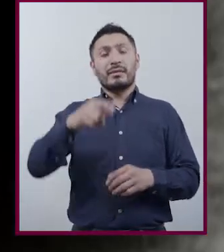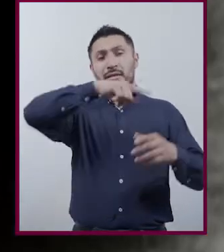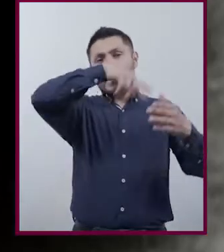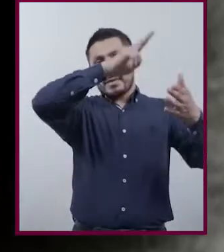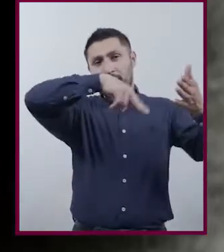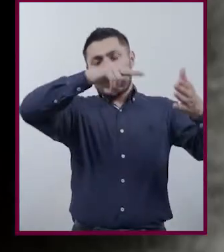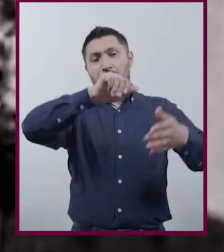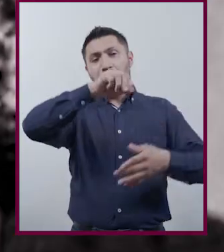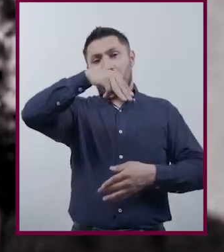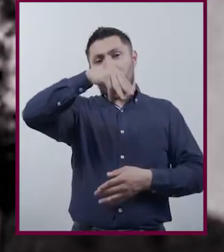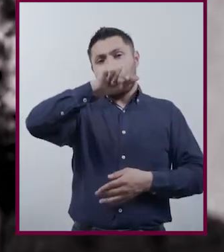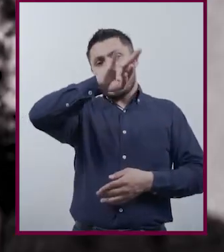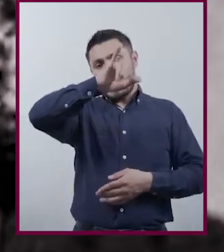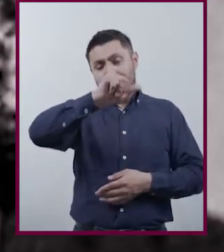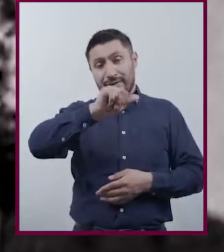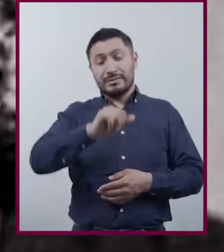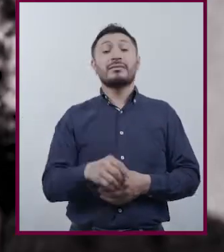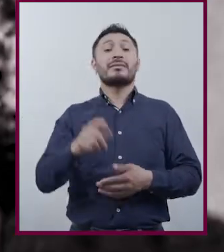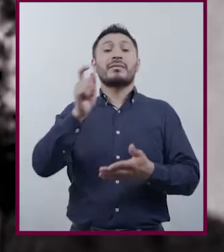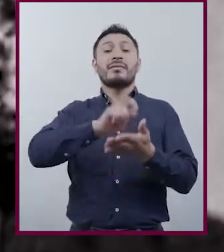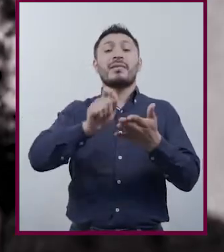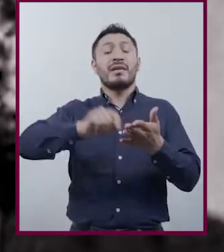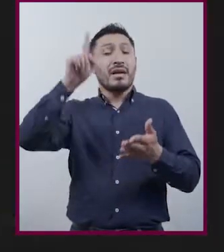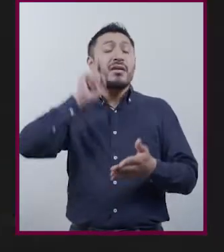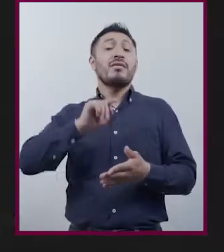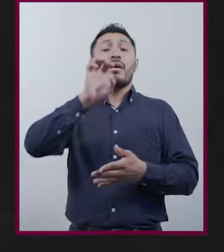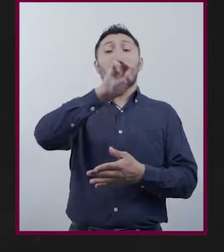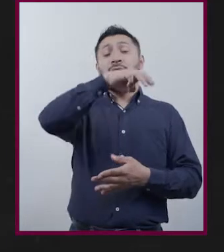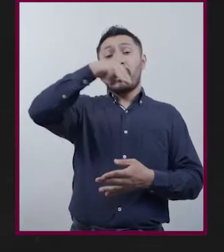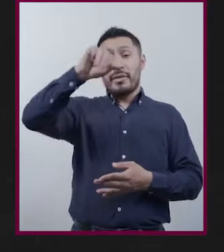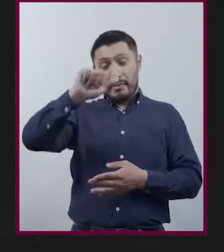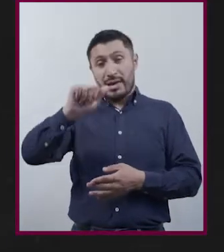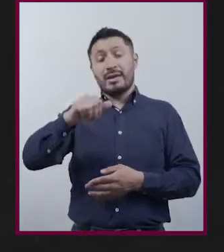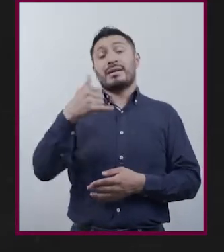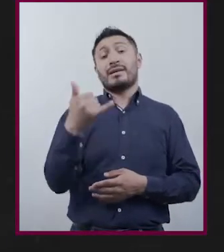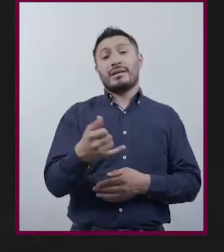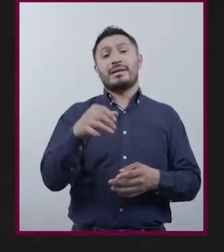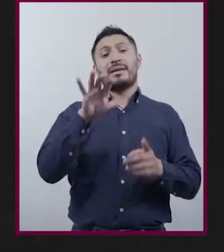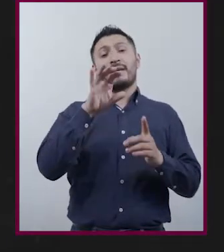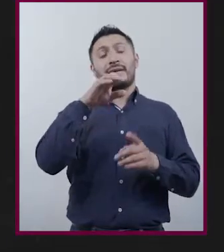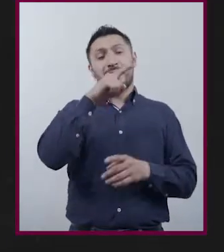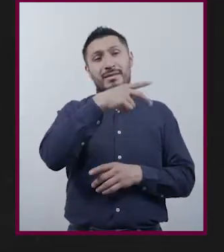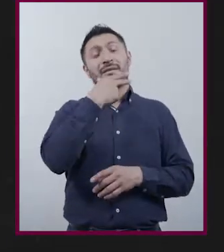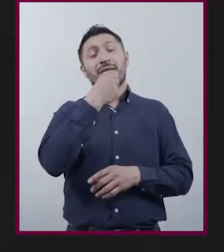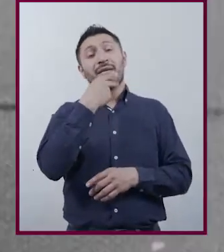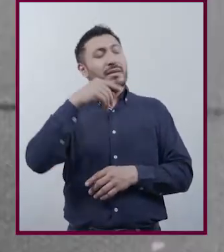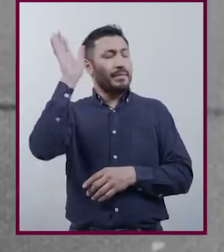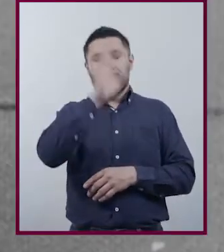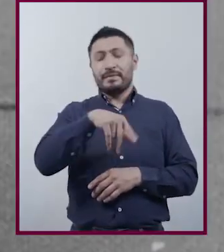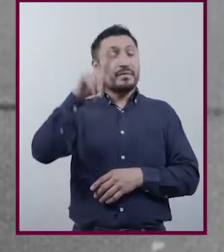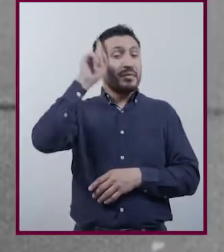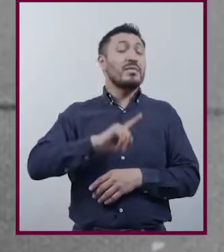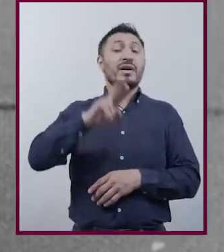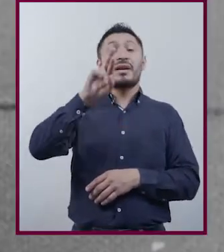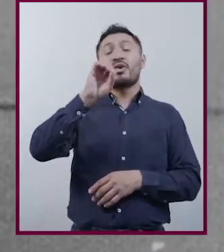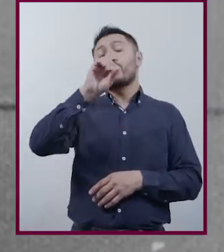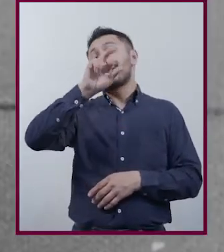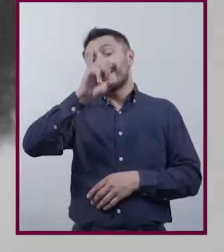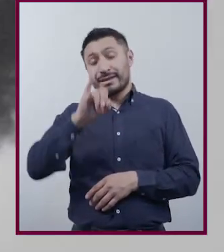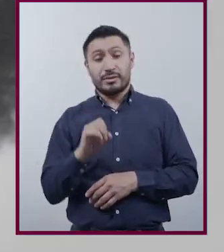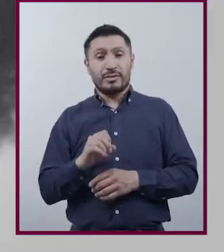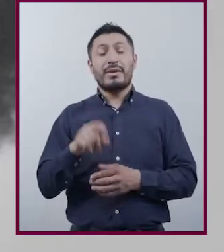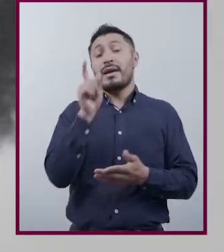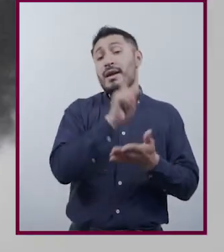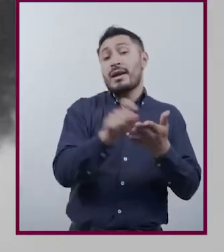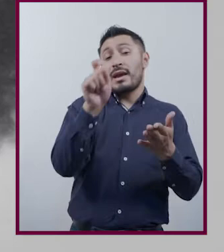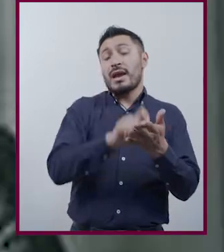María Izquierdo, las escritoras Emma Godoy y por supuesto la comiteca Rosario Castellanos, que no solo fue escritora,